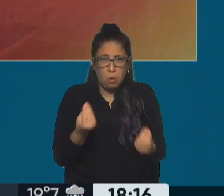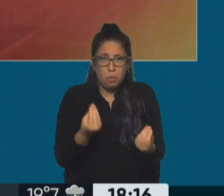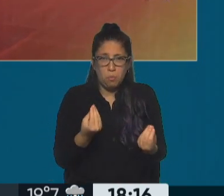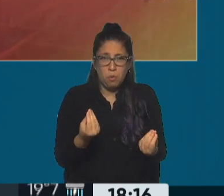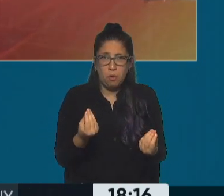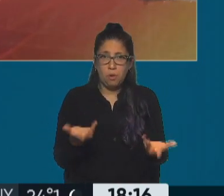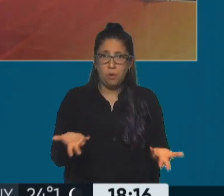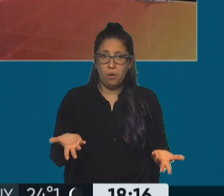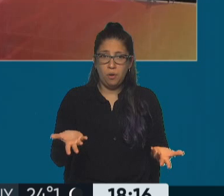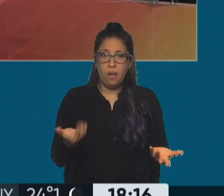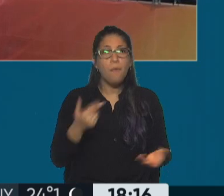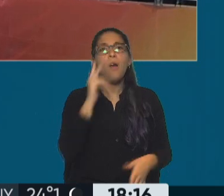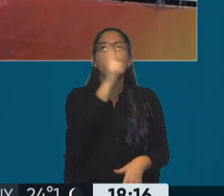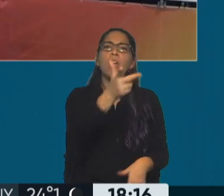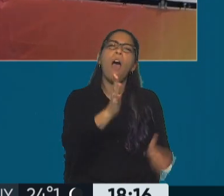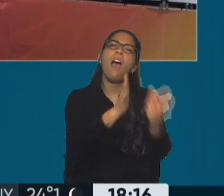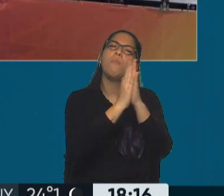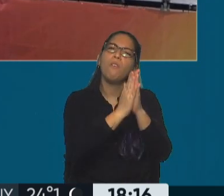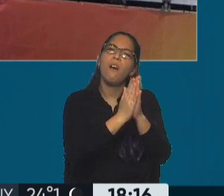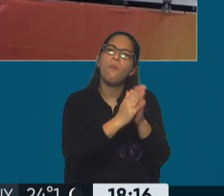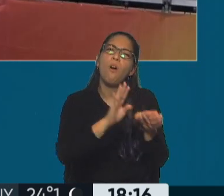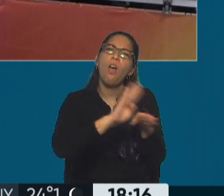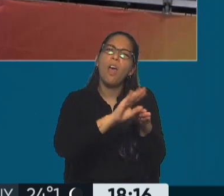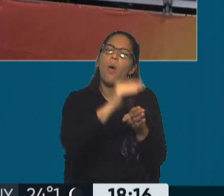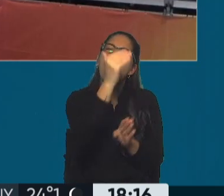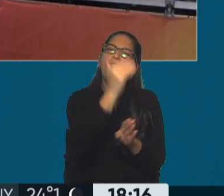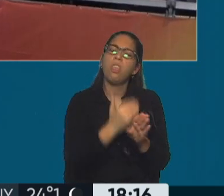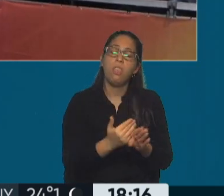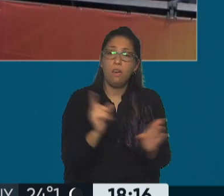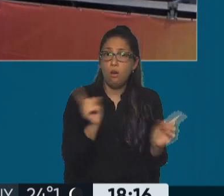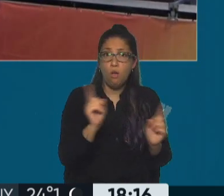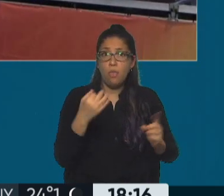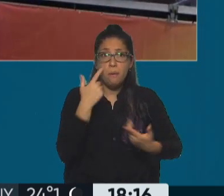vas a ir al fondo a decirles, por favor, a ver si me pueden bajar esto, aquello. No, tenés que mostrar